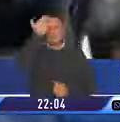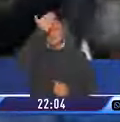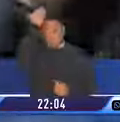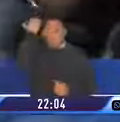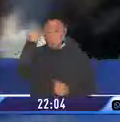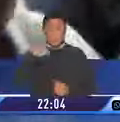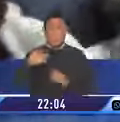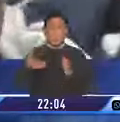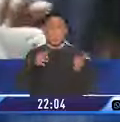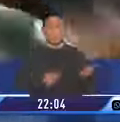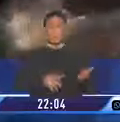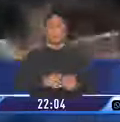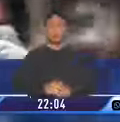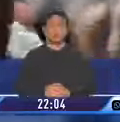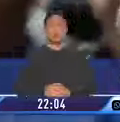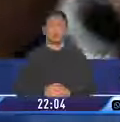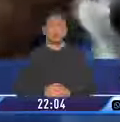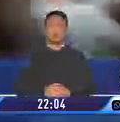Villavicencio estaba muerto.